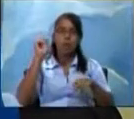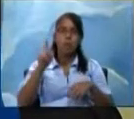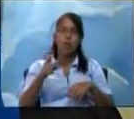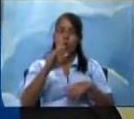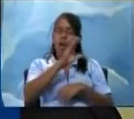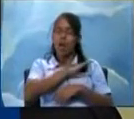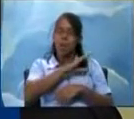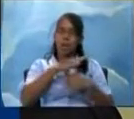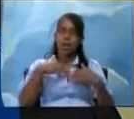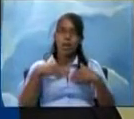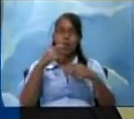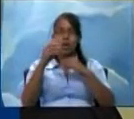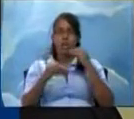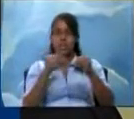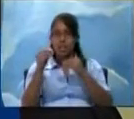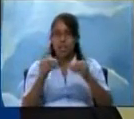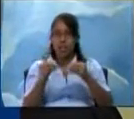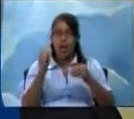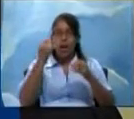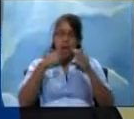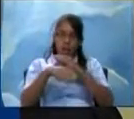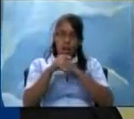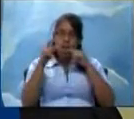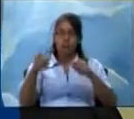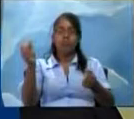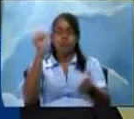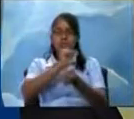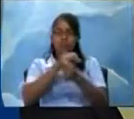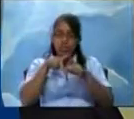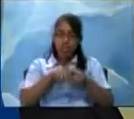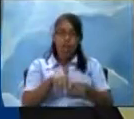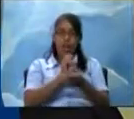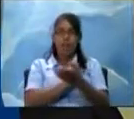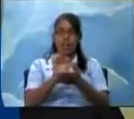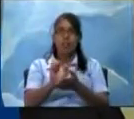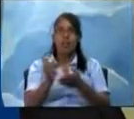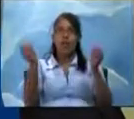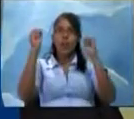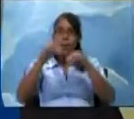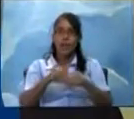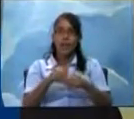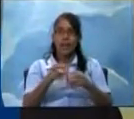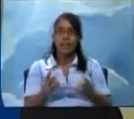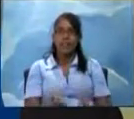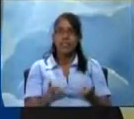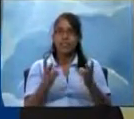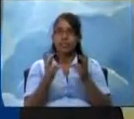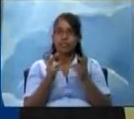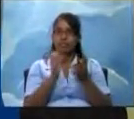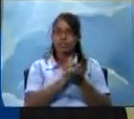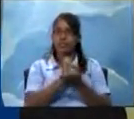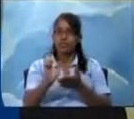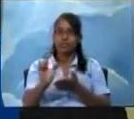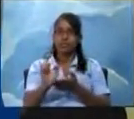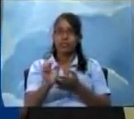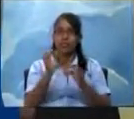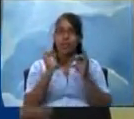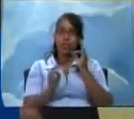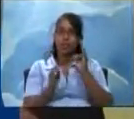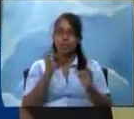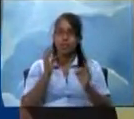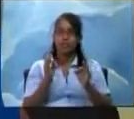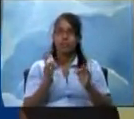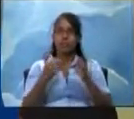a mí lo hiciste. E irán estos al castigo eterno y los justos a la vida eterna. Pasamos al